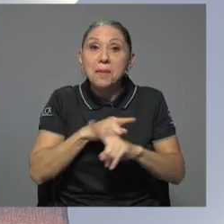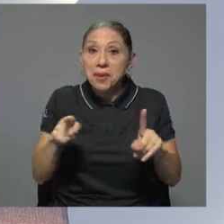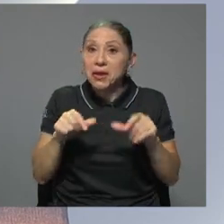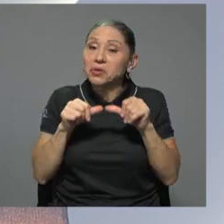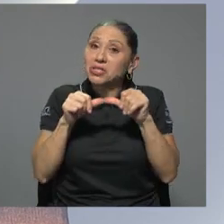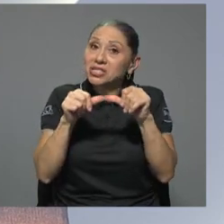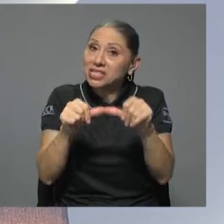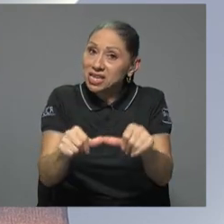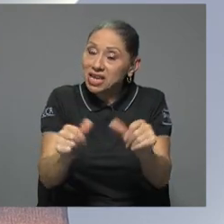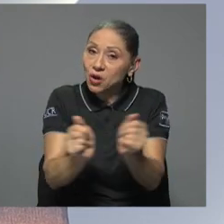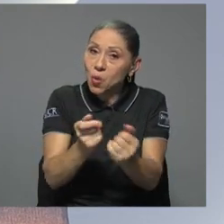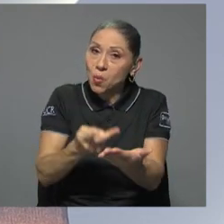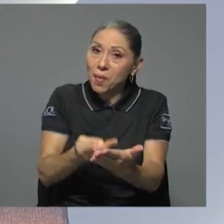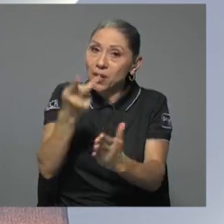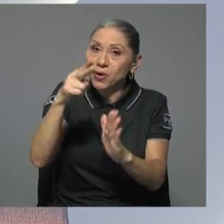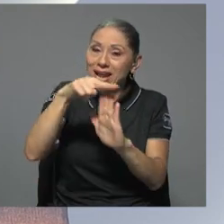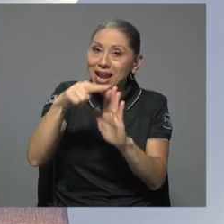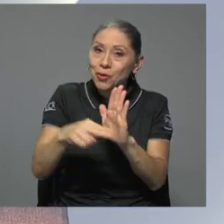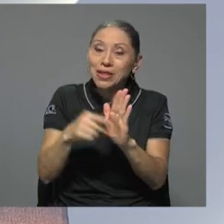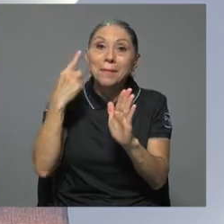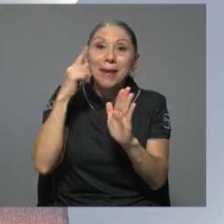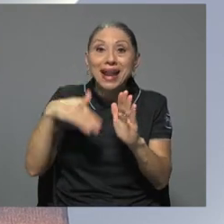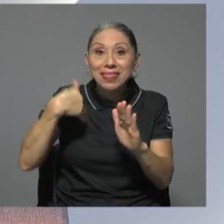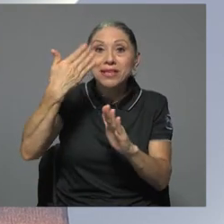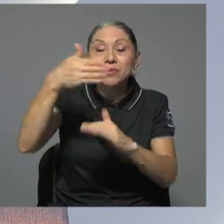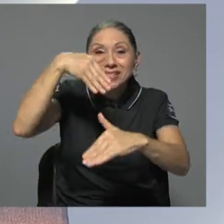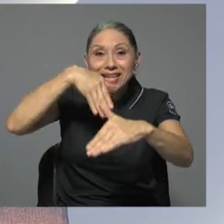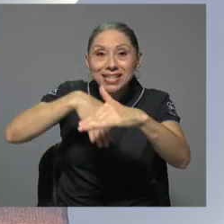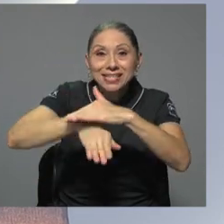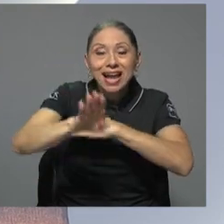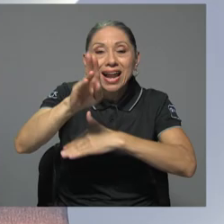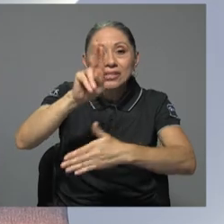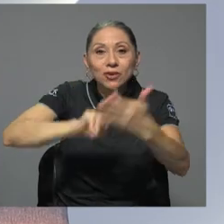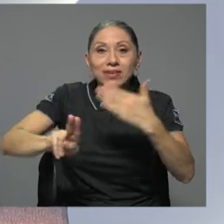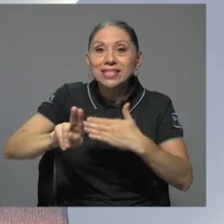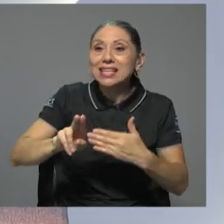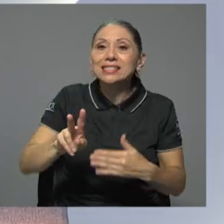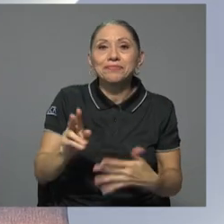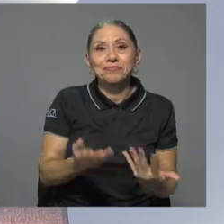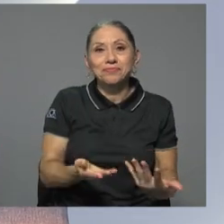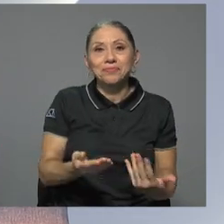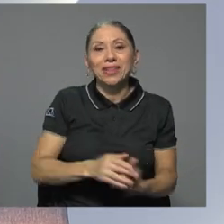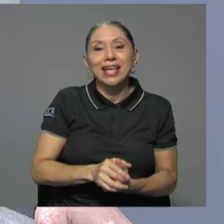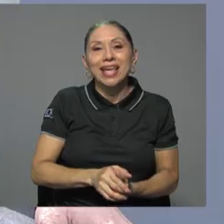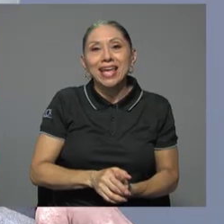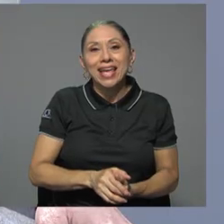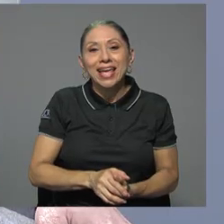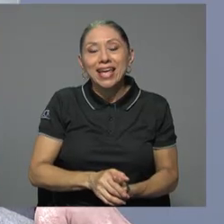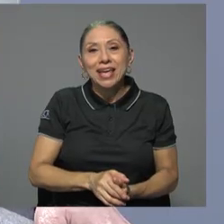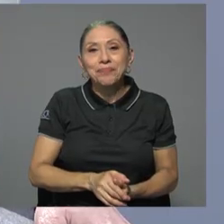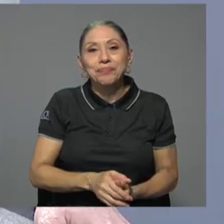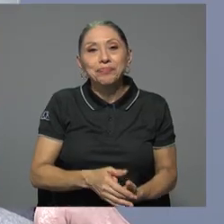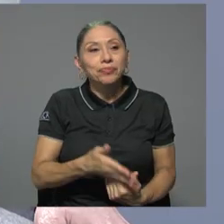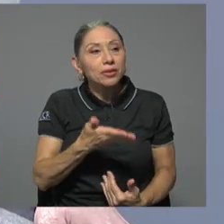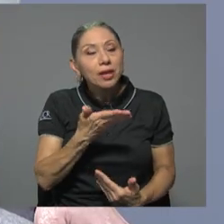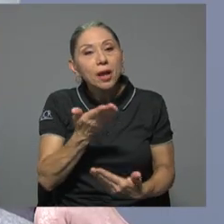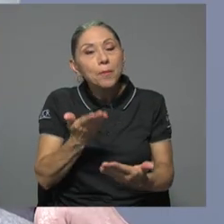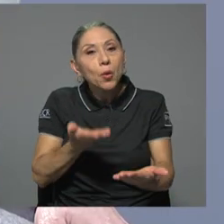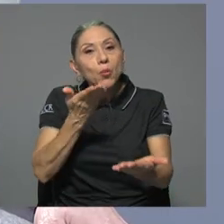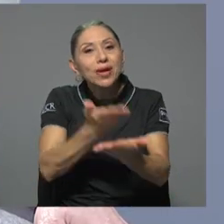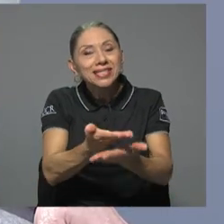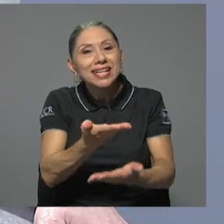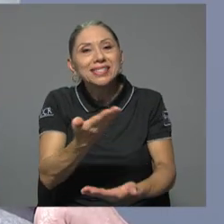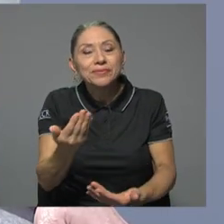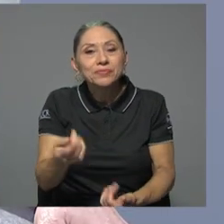dentro de la nota para ingresar a las universidades vanessa castro sus propuestas porque ya casi tenemos que muy rápidamente bueno usted se